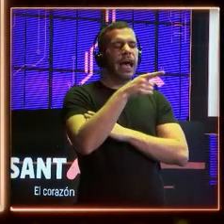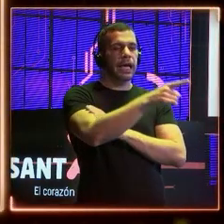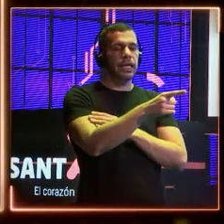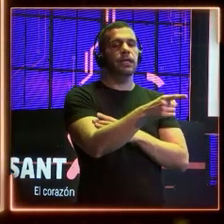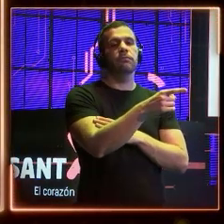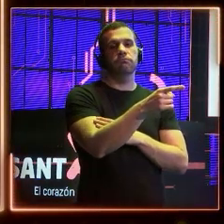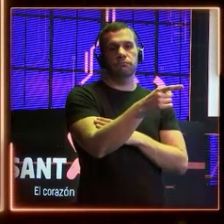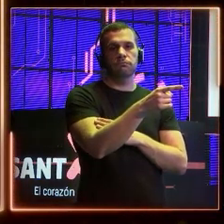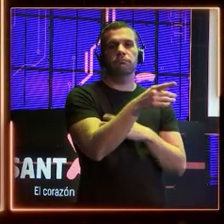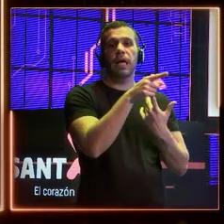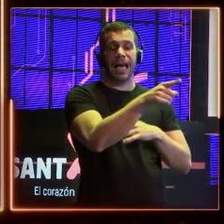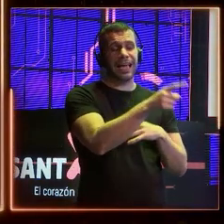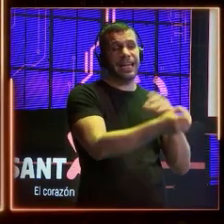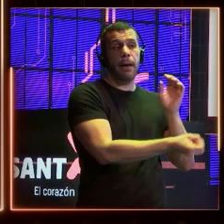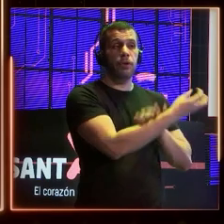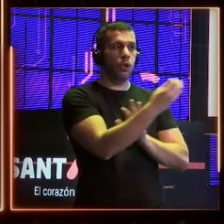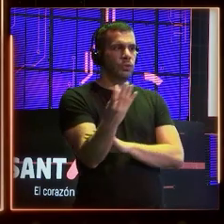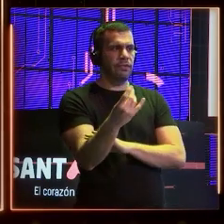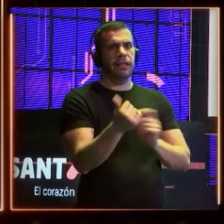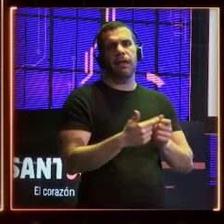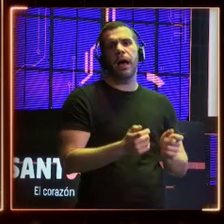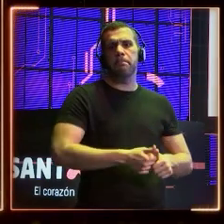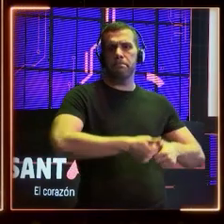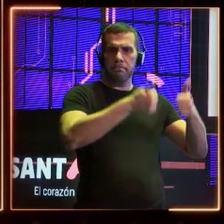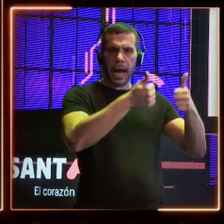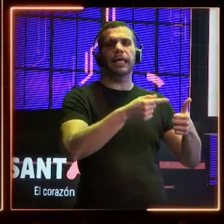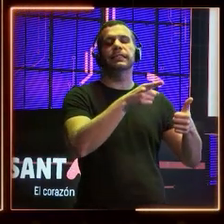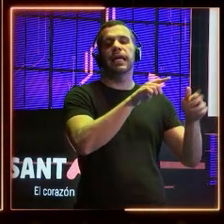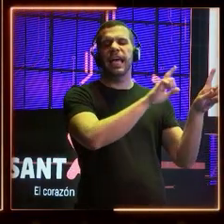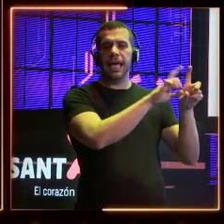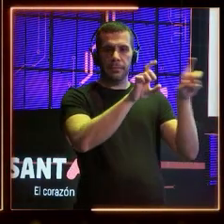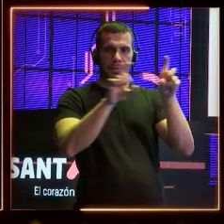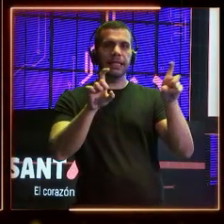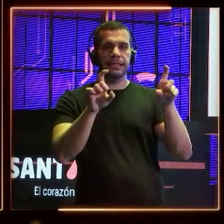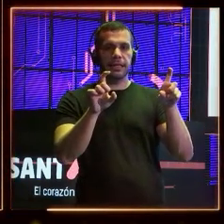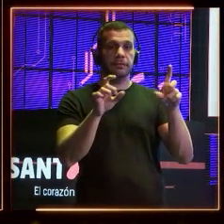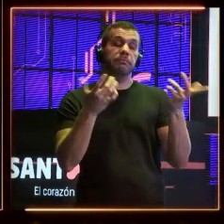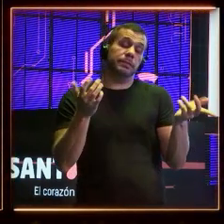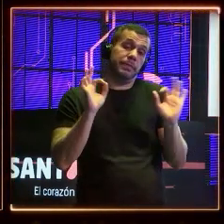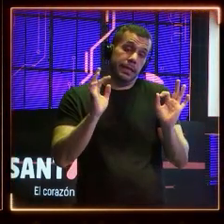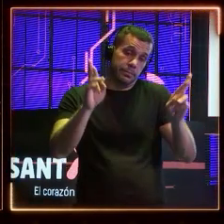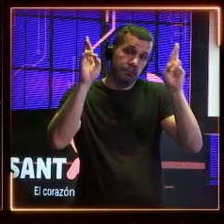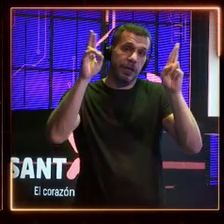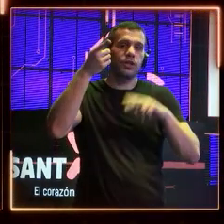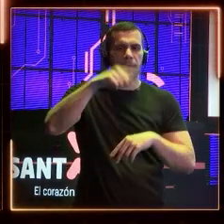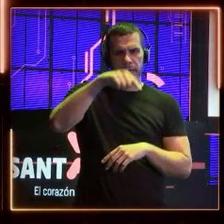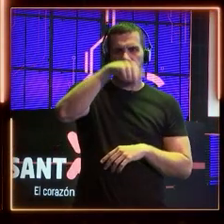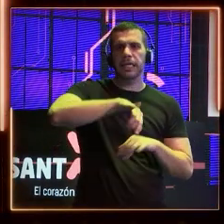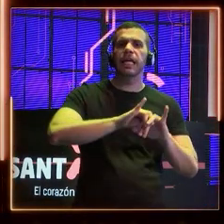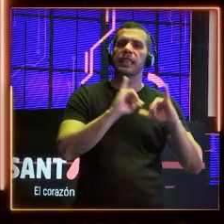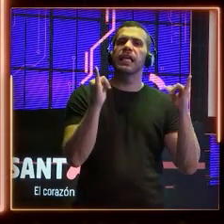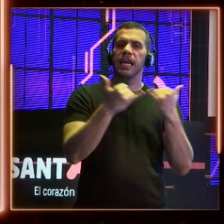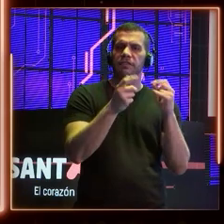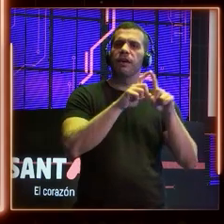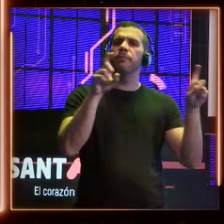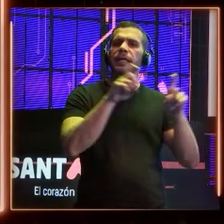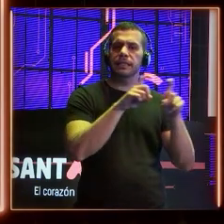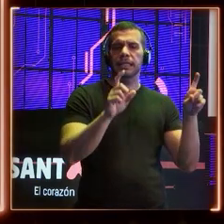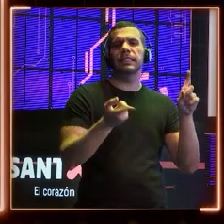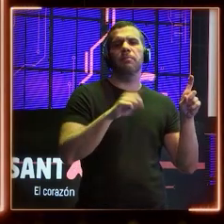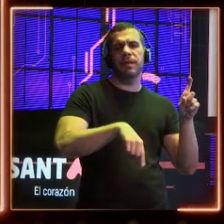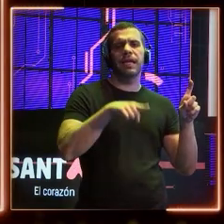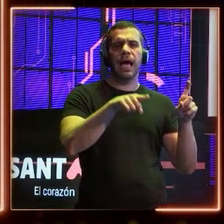productividad de las empresas y ojalá también y por supuesto de las empresas tinerfeña va a permitir hacer distinta la gestión y atención de